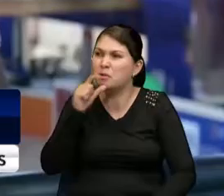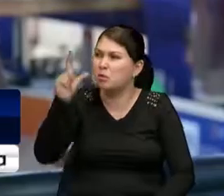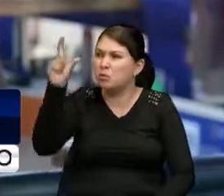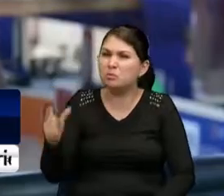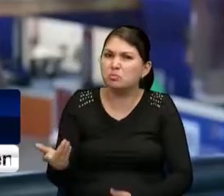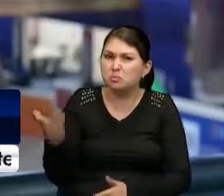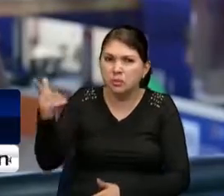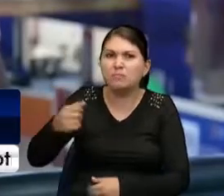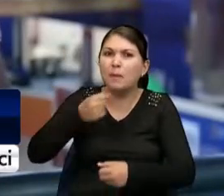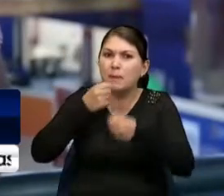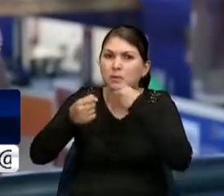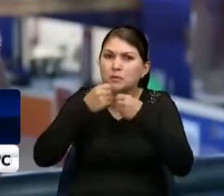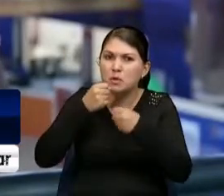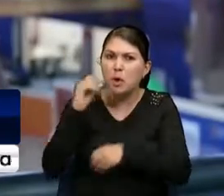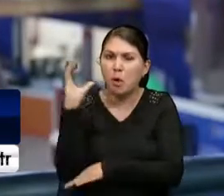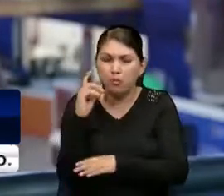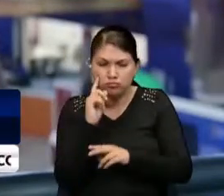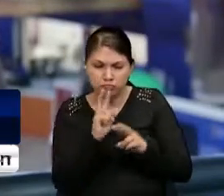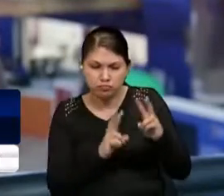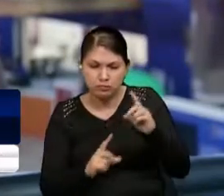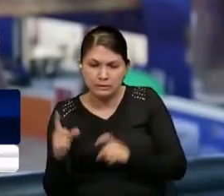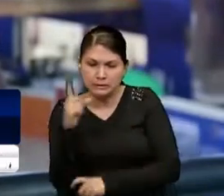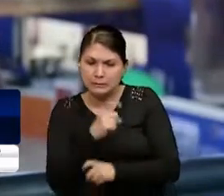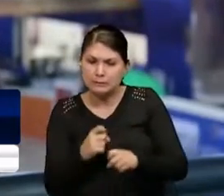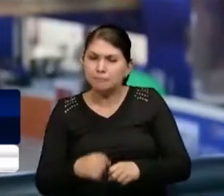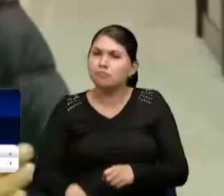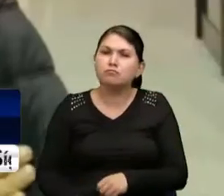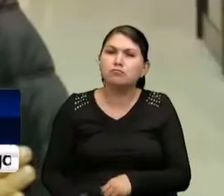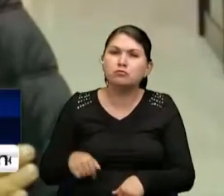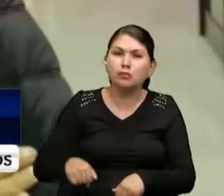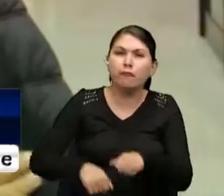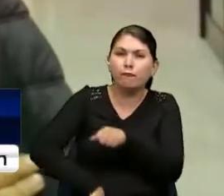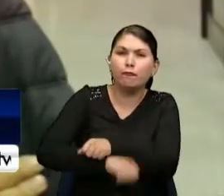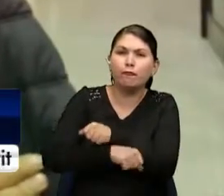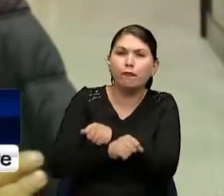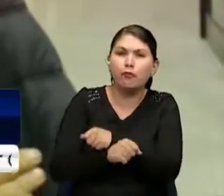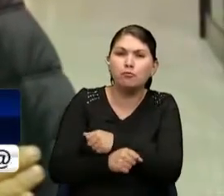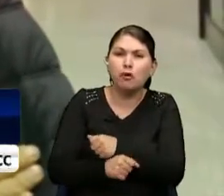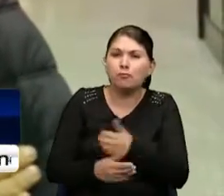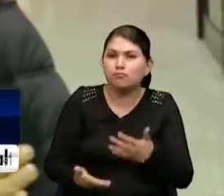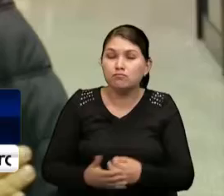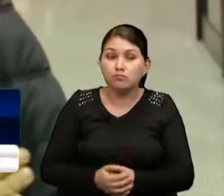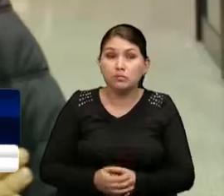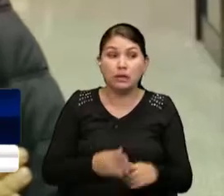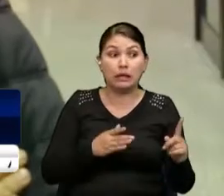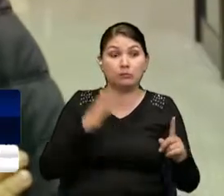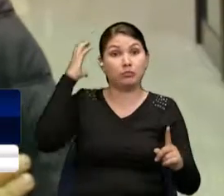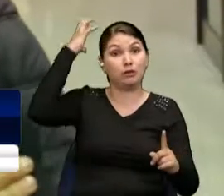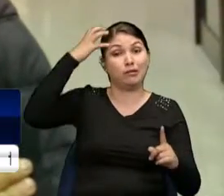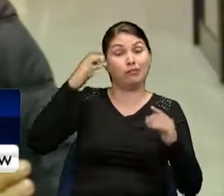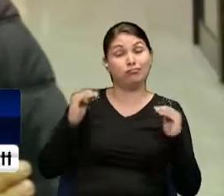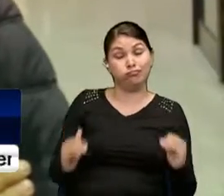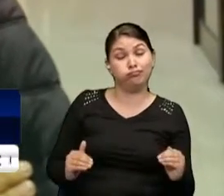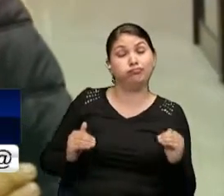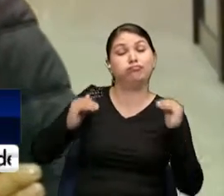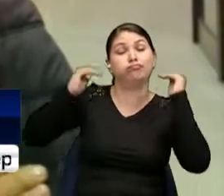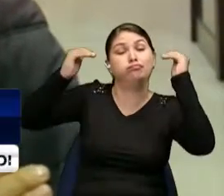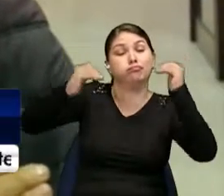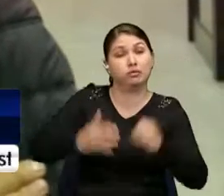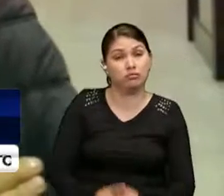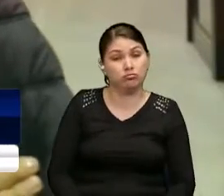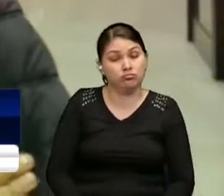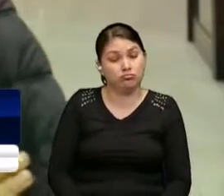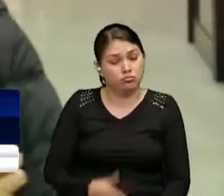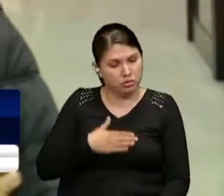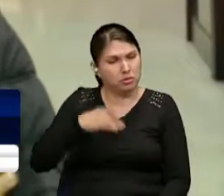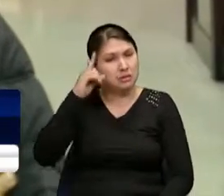bochas jiménez periodista colombiano analizando el momento del fútbol sudamericano porque los europeos son superiores yo que yo creo que